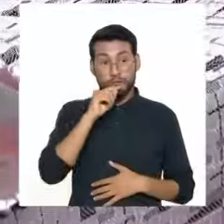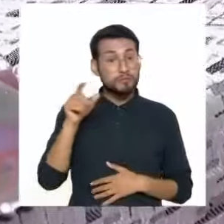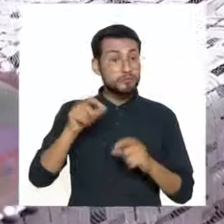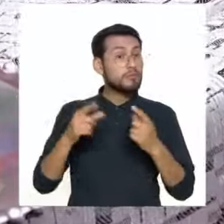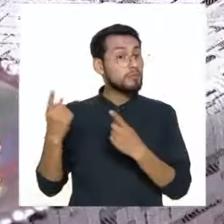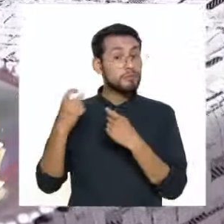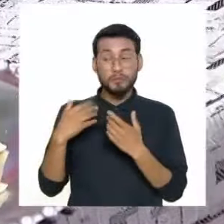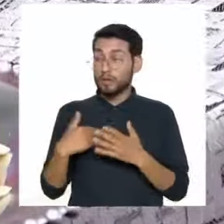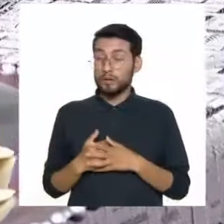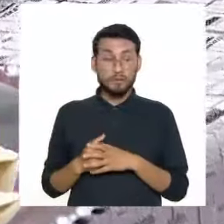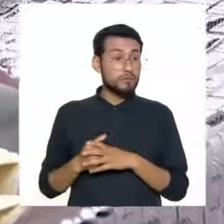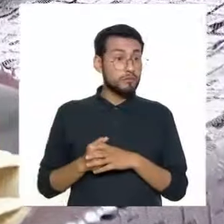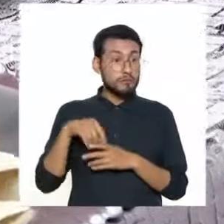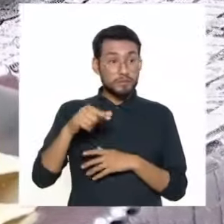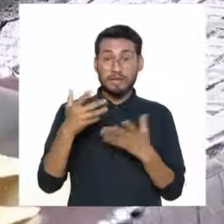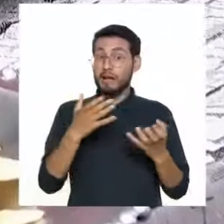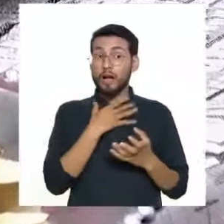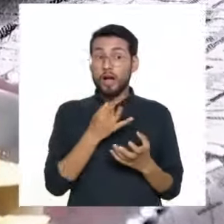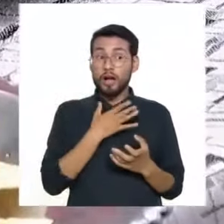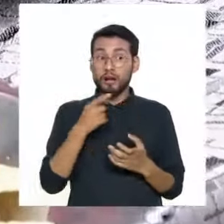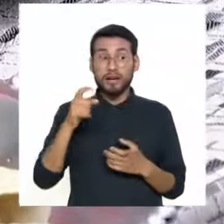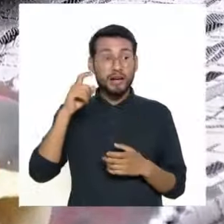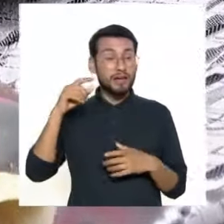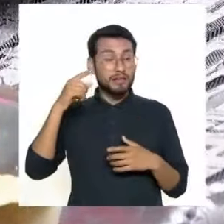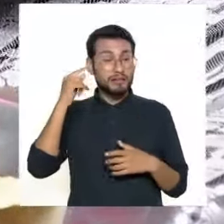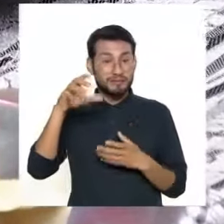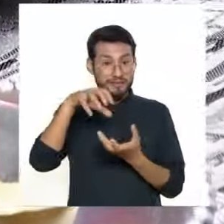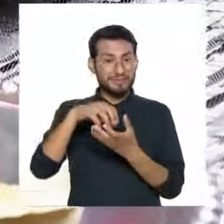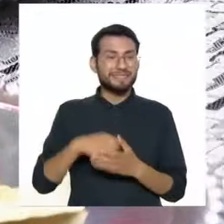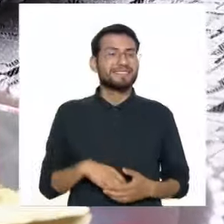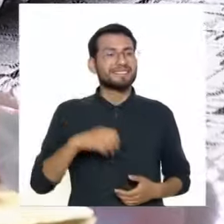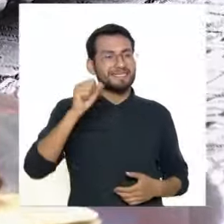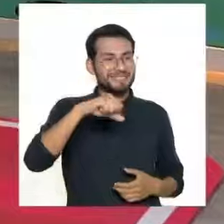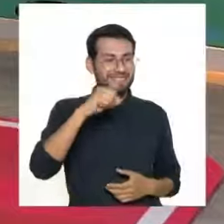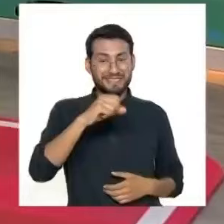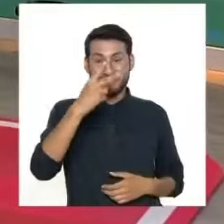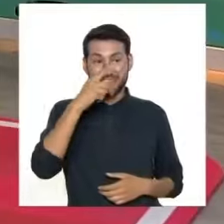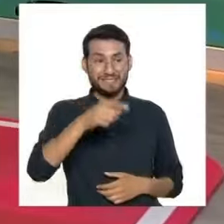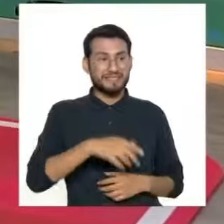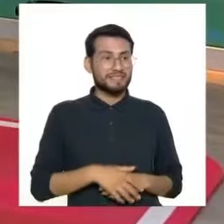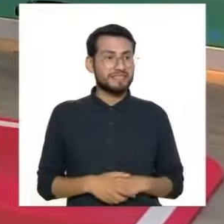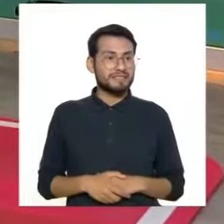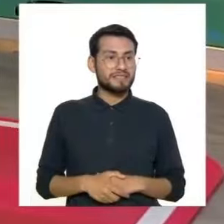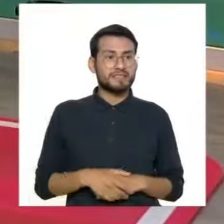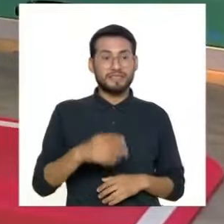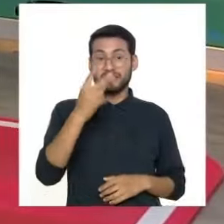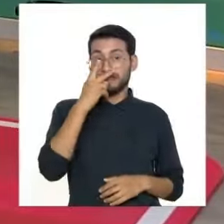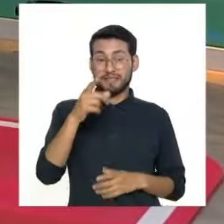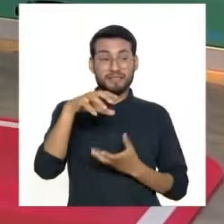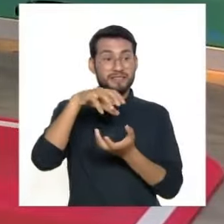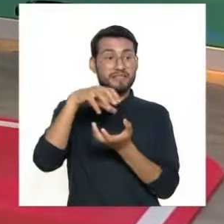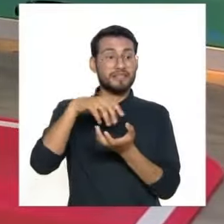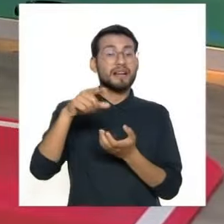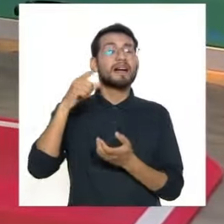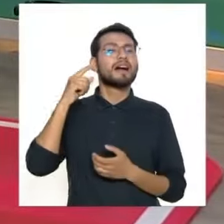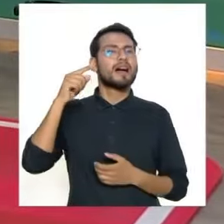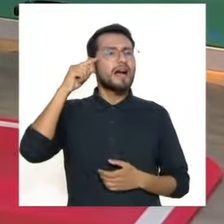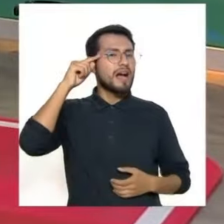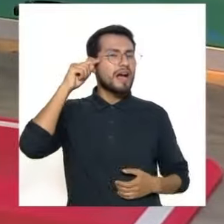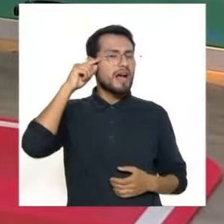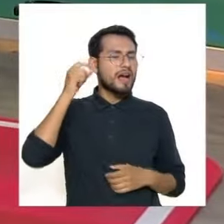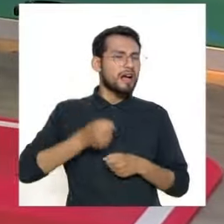producción me están diciendo que se han vuelto locas con un ch enlatado Así es este de aquí este producto de aquí que es chaufa de